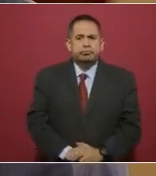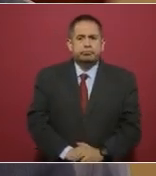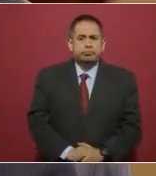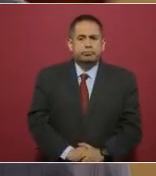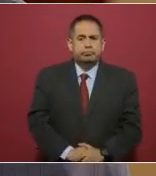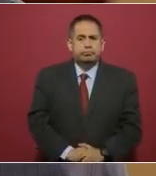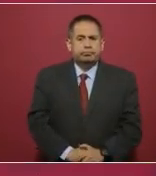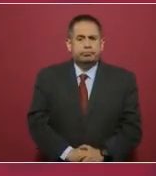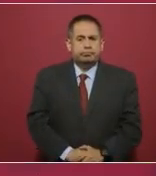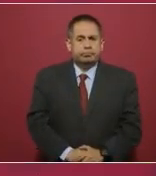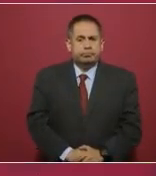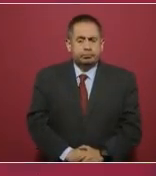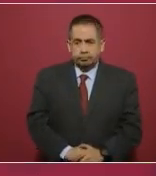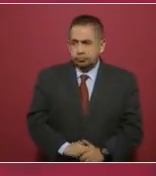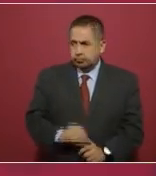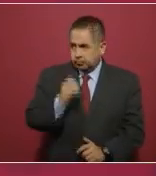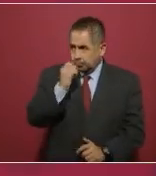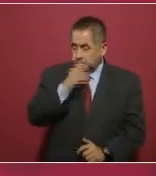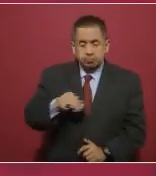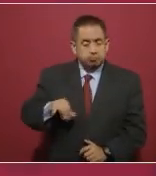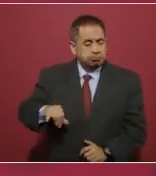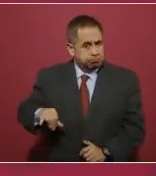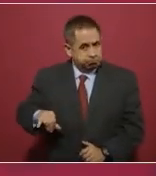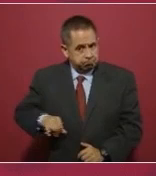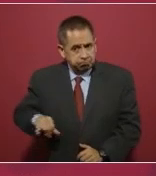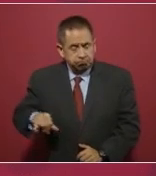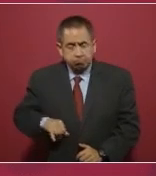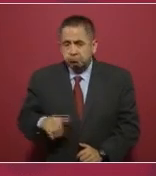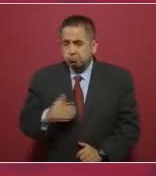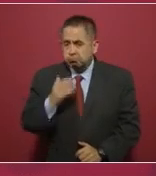Es interesante